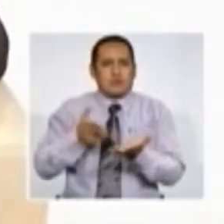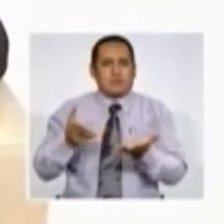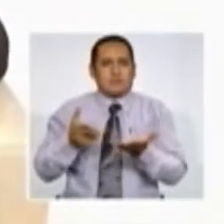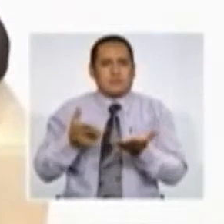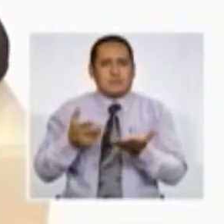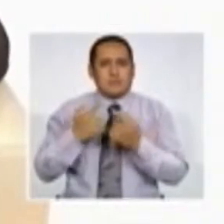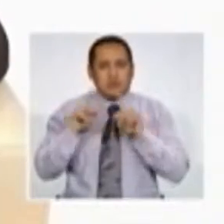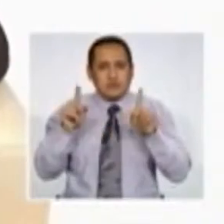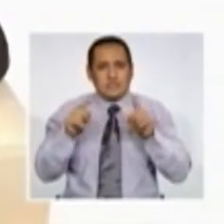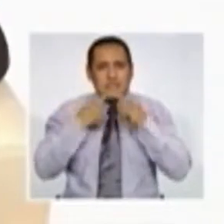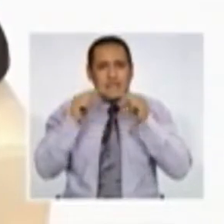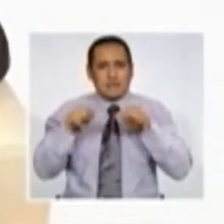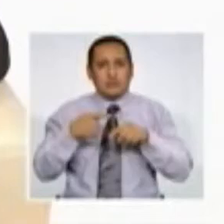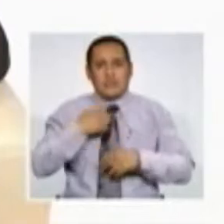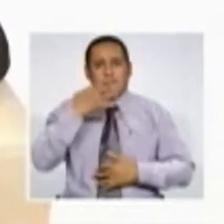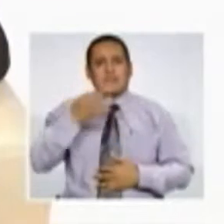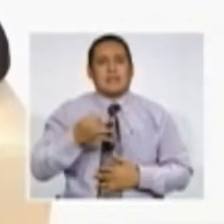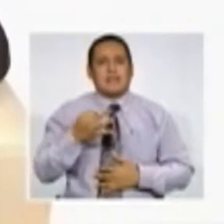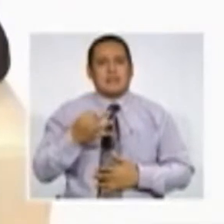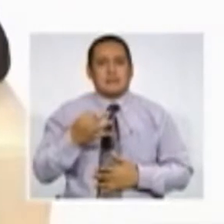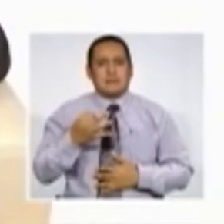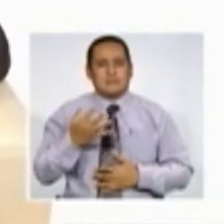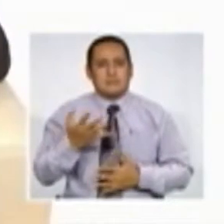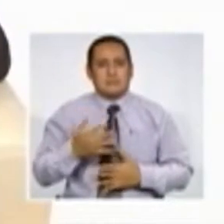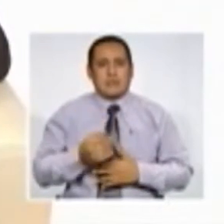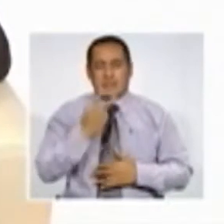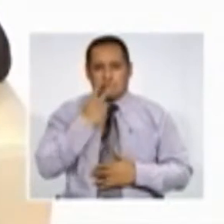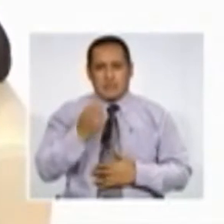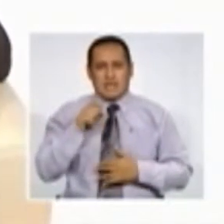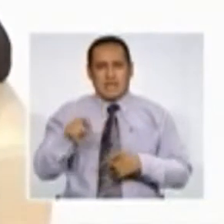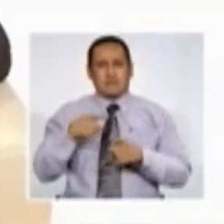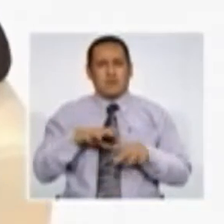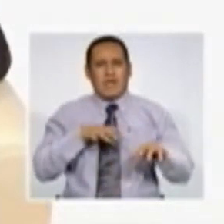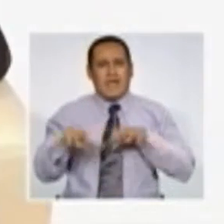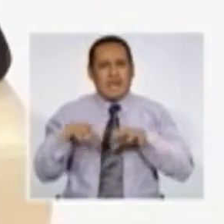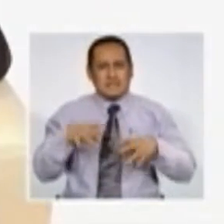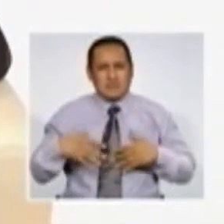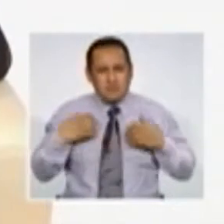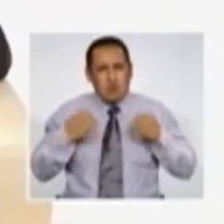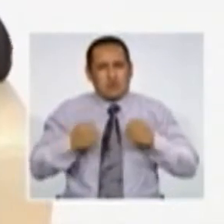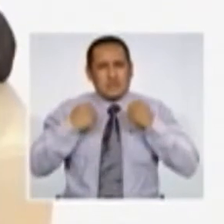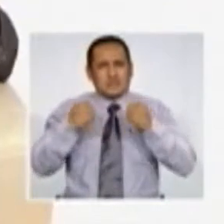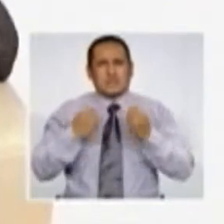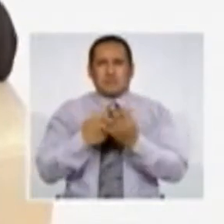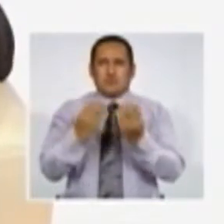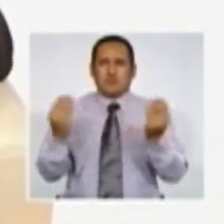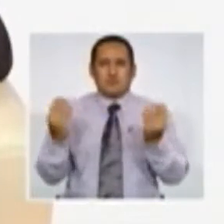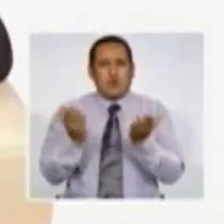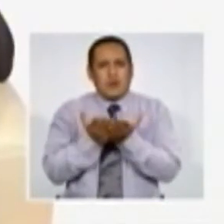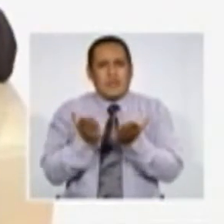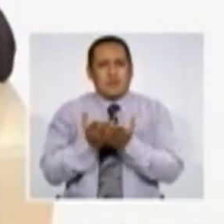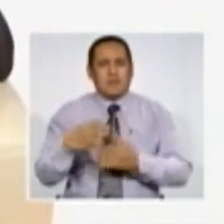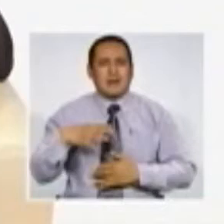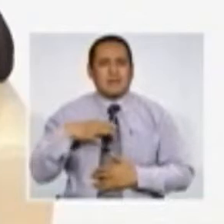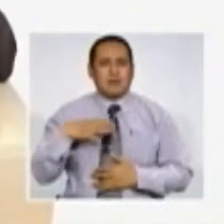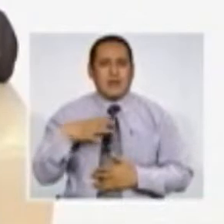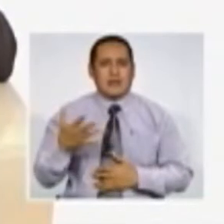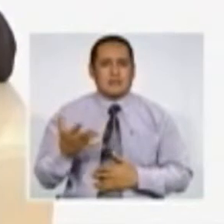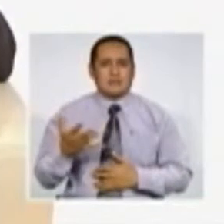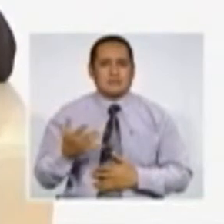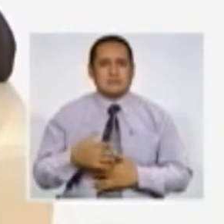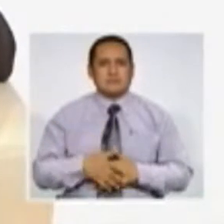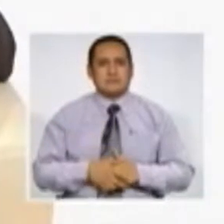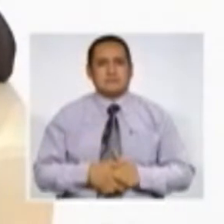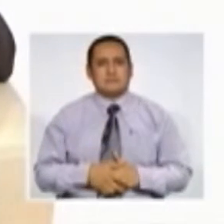peor, efectivamente, ¿no? Entonces, si bien es cierto, eso generó la protesta de los colegios